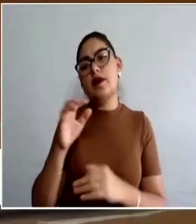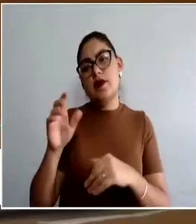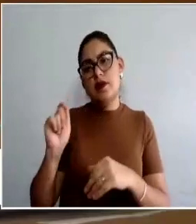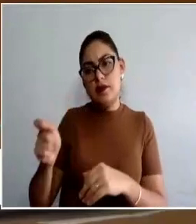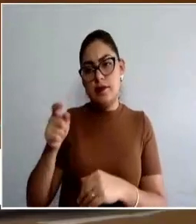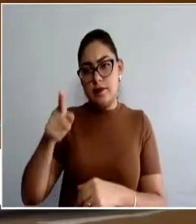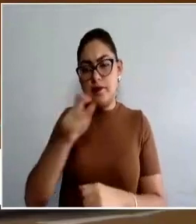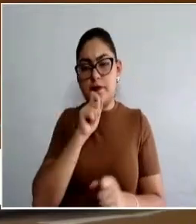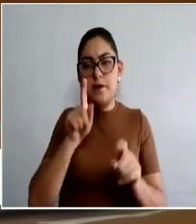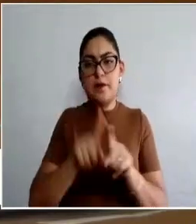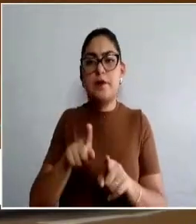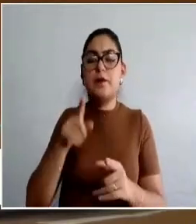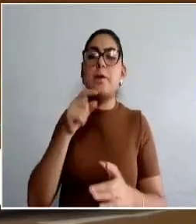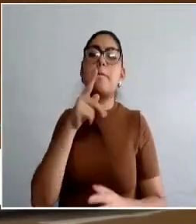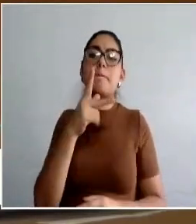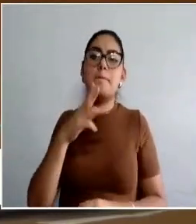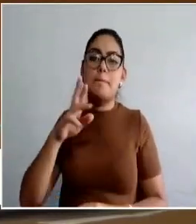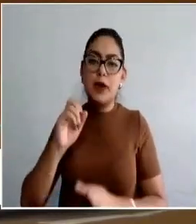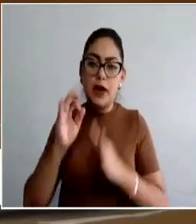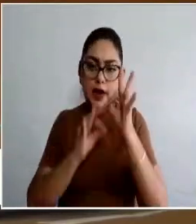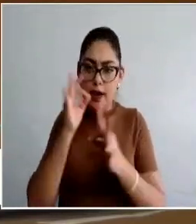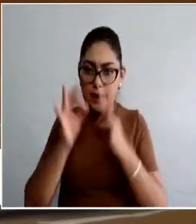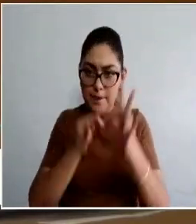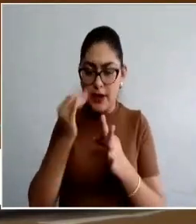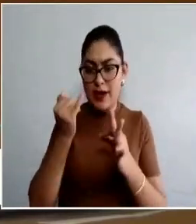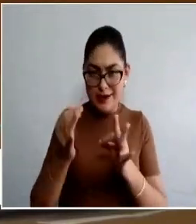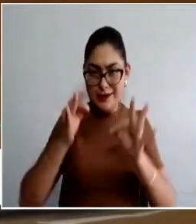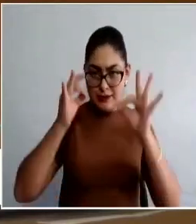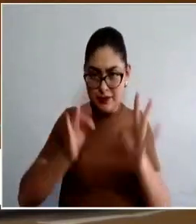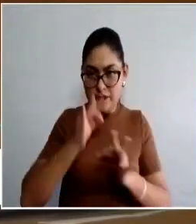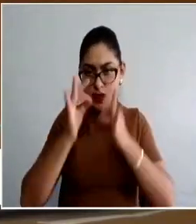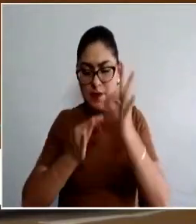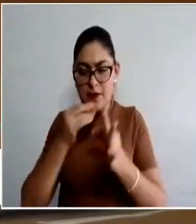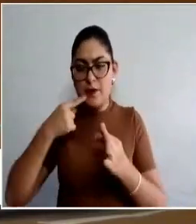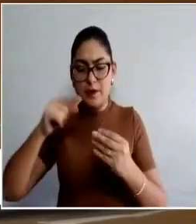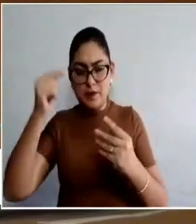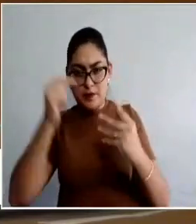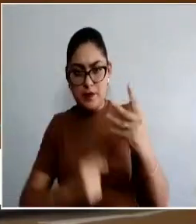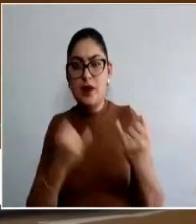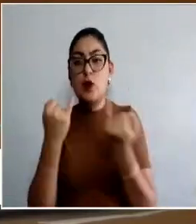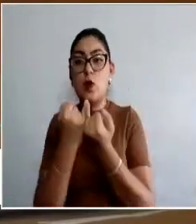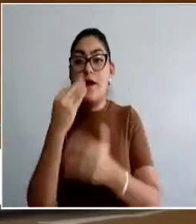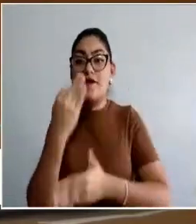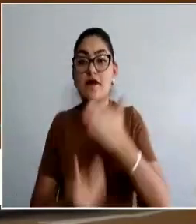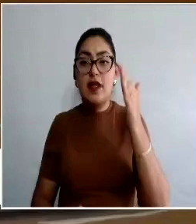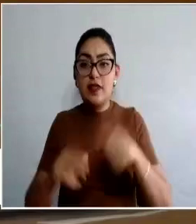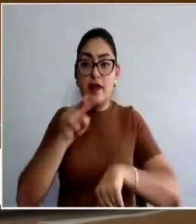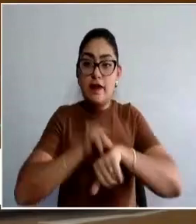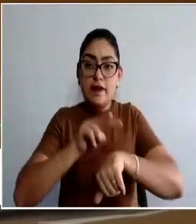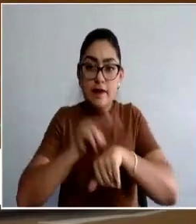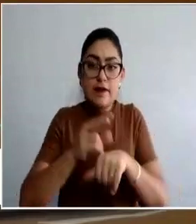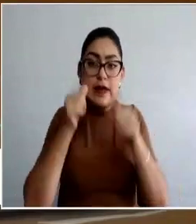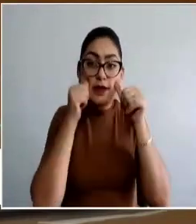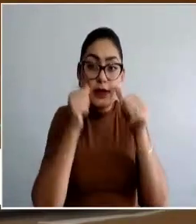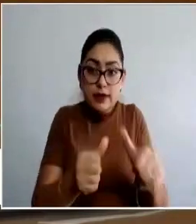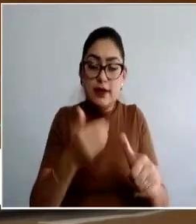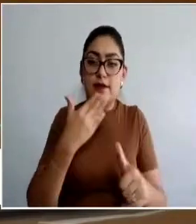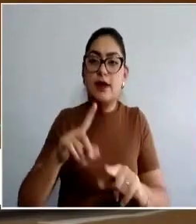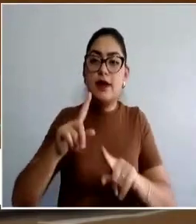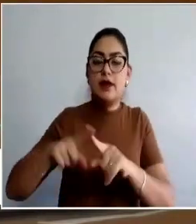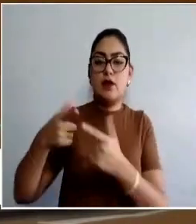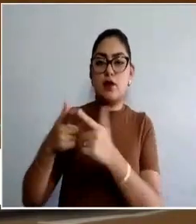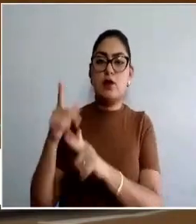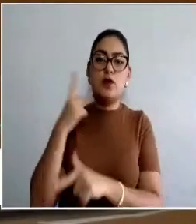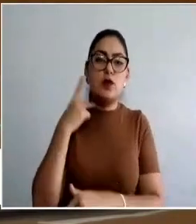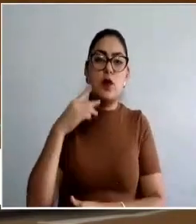precampaña y campaña atribuidas a la denunciada así como la culpa inv vigilando al partido Morena que los declaró inexistentes se propone